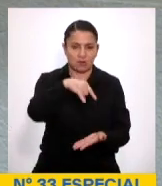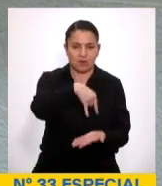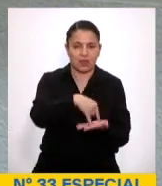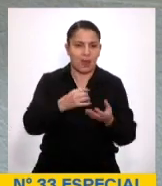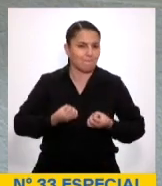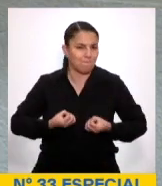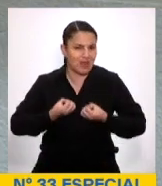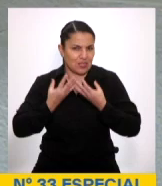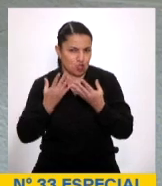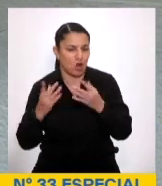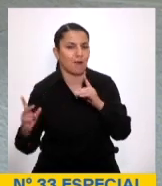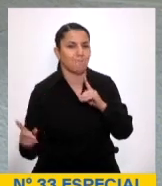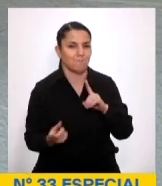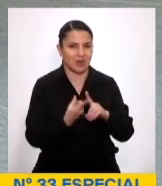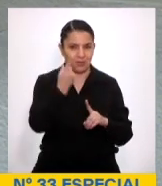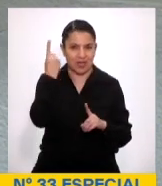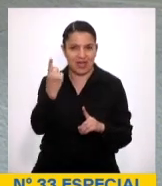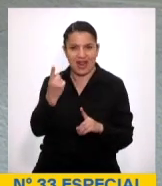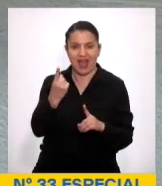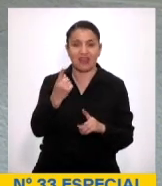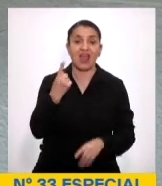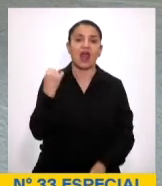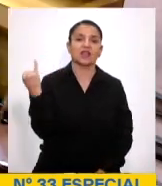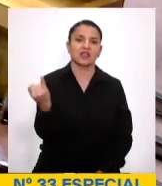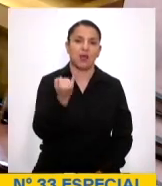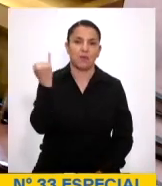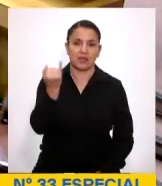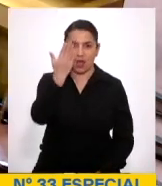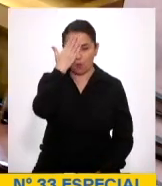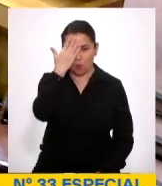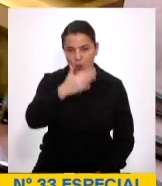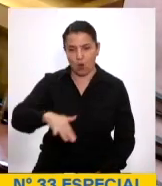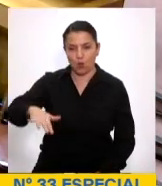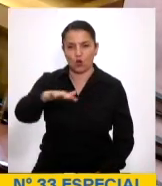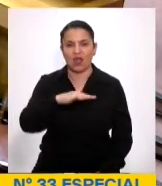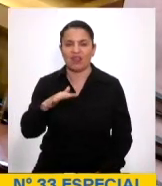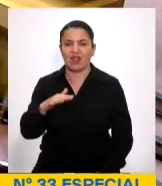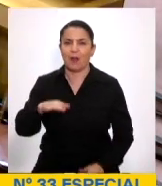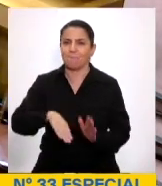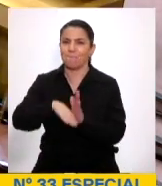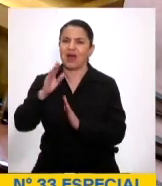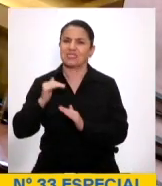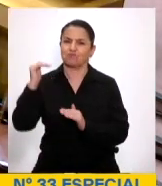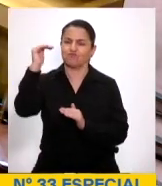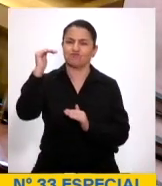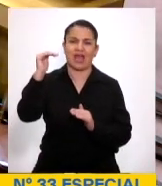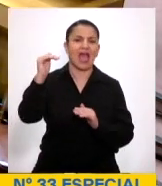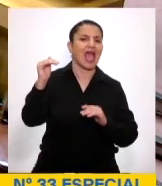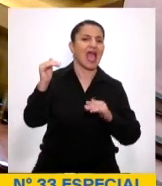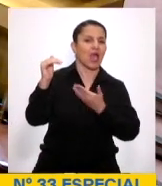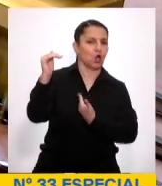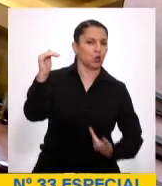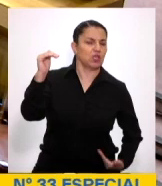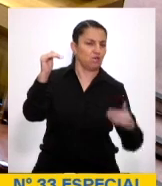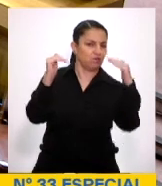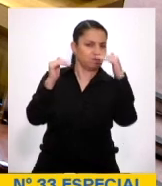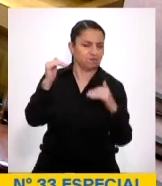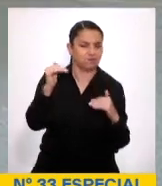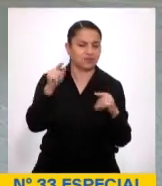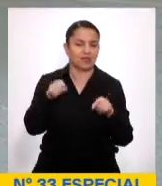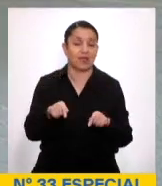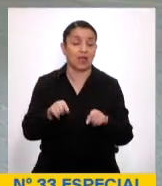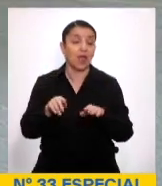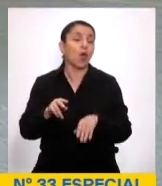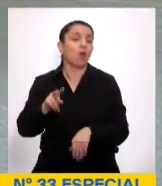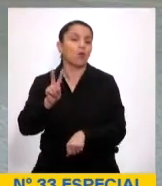primaria de la soberanía popular por sobre la figura del poder ejecutivo En definitiva como señala el profesor Julio